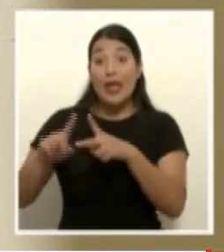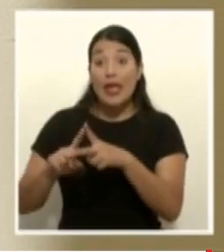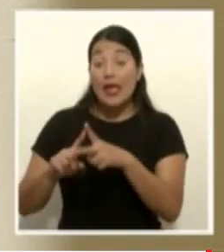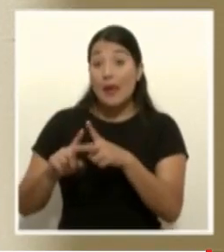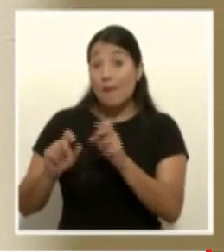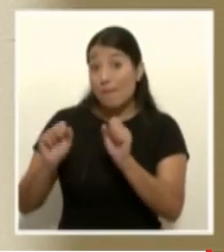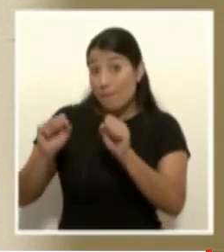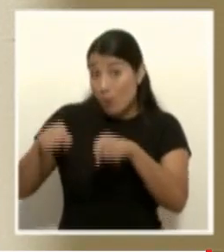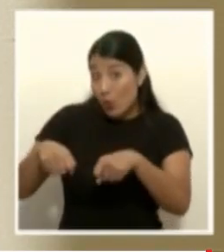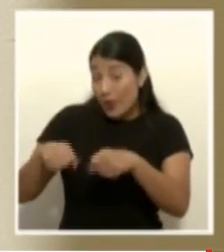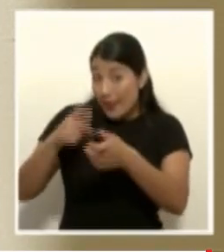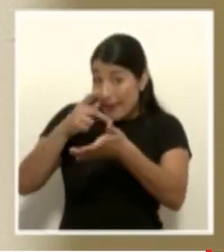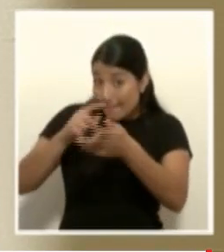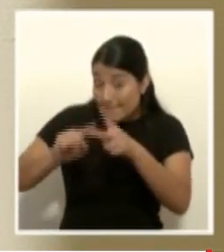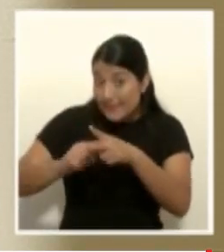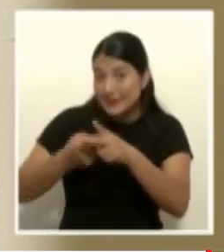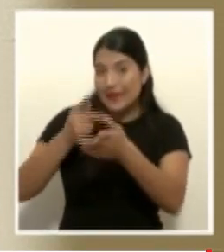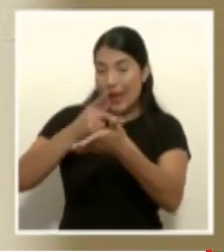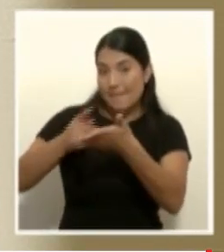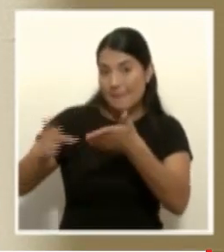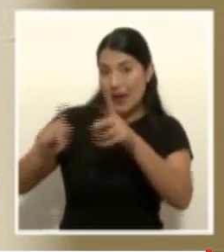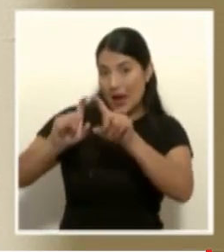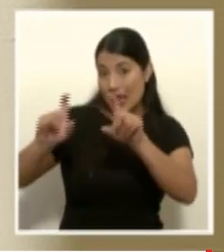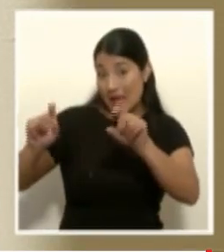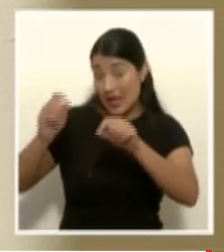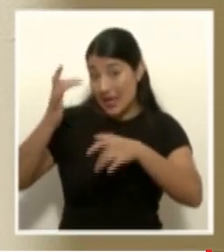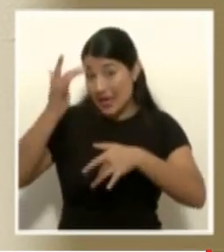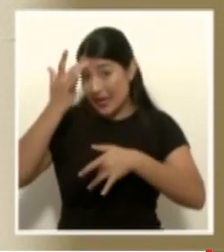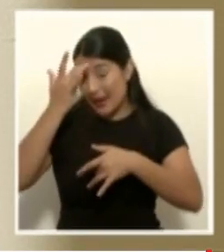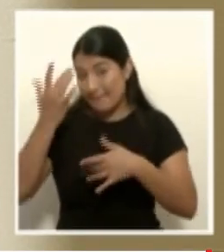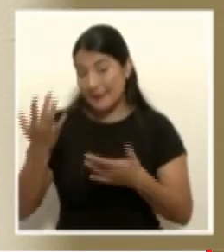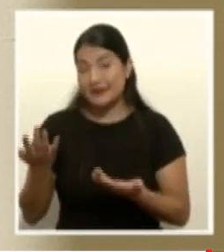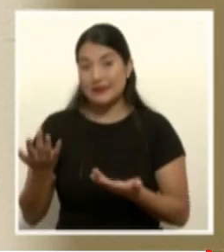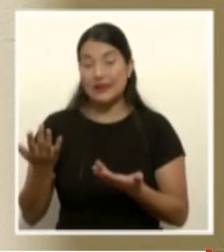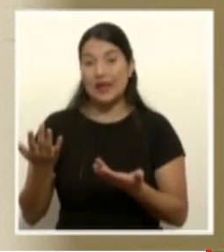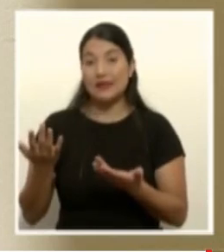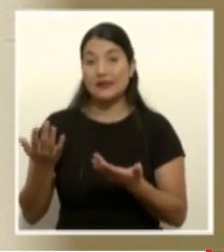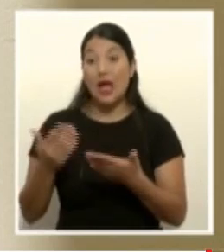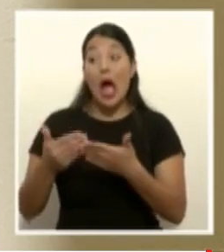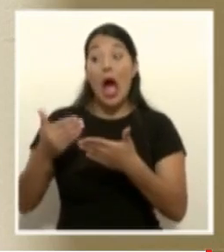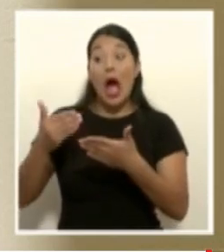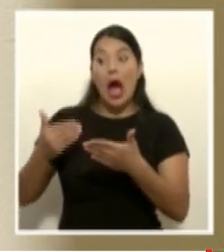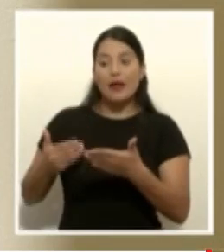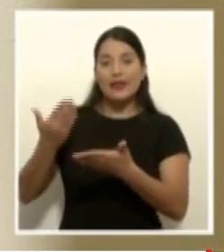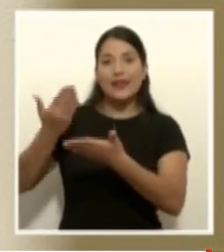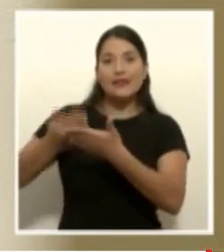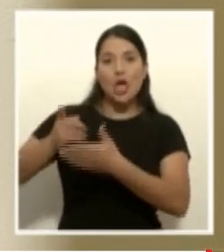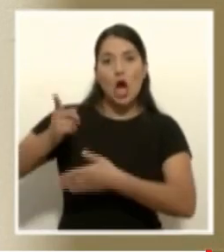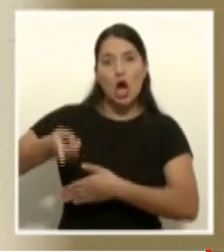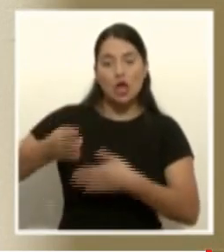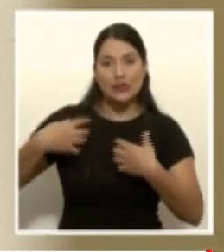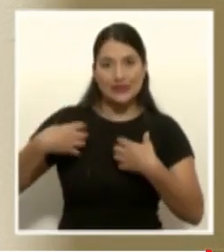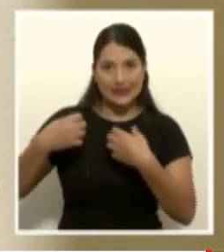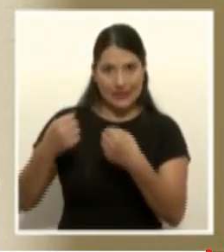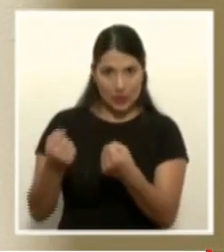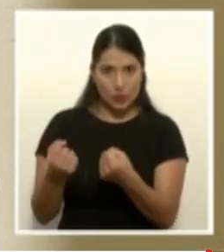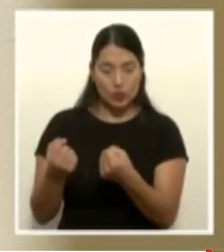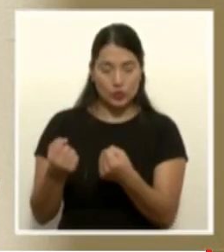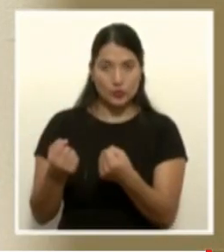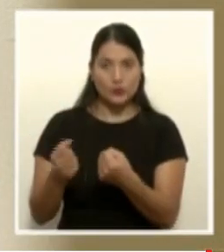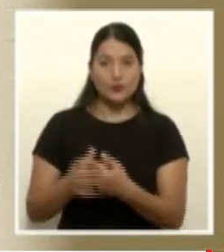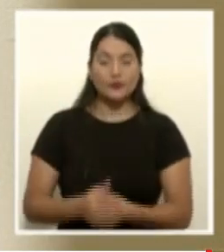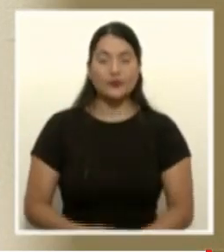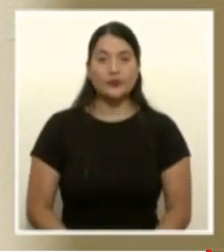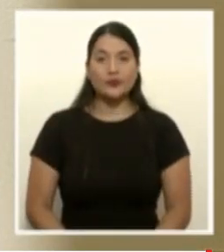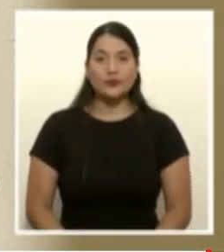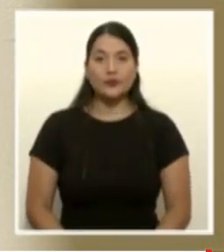recibir el subsidio de la incapacidad previo a recibir la notificación formal de la orden